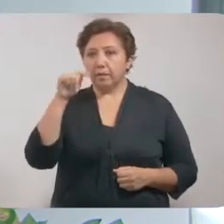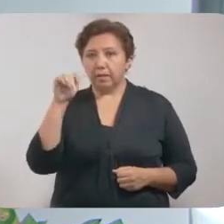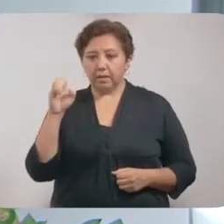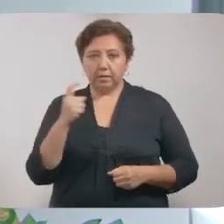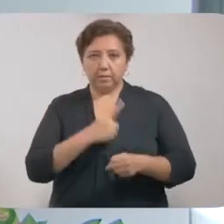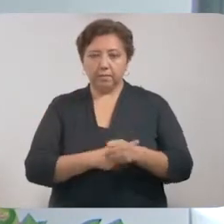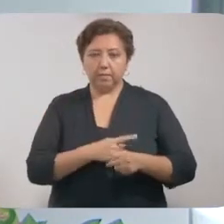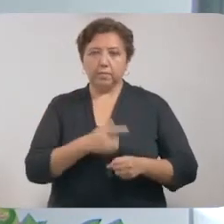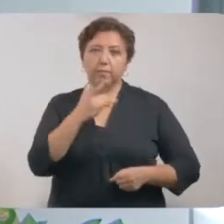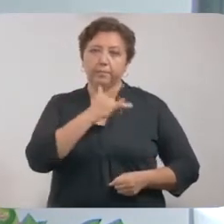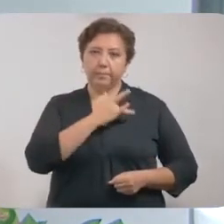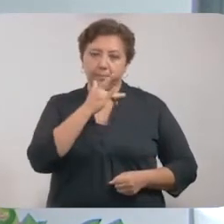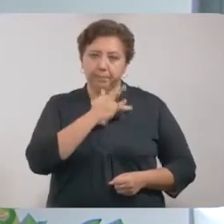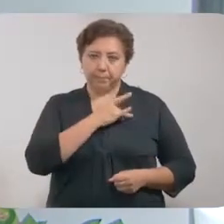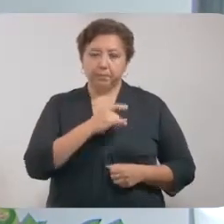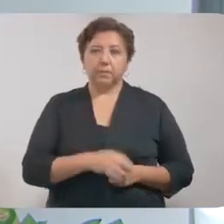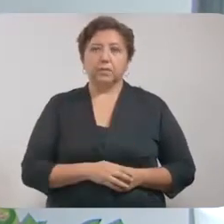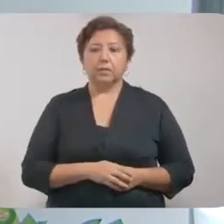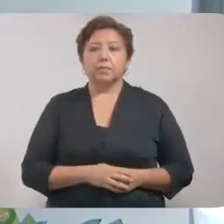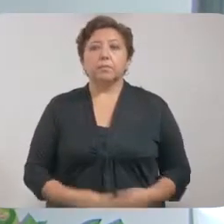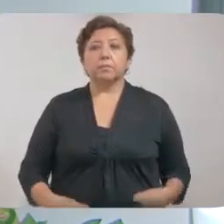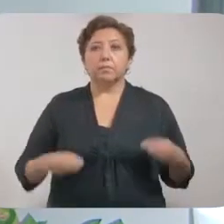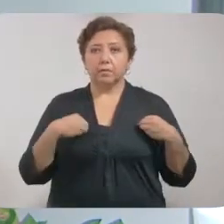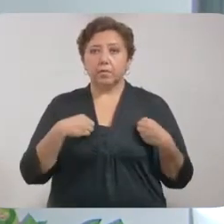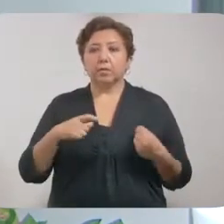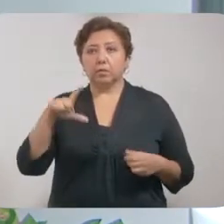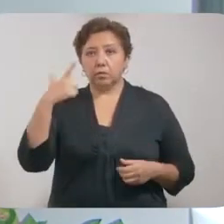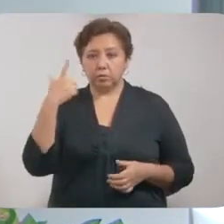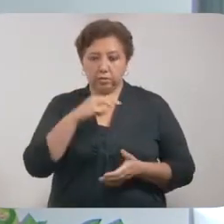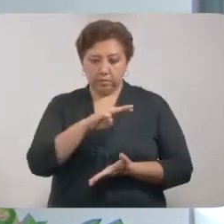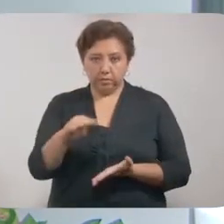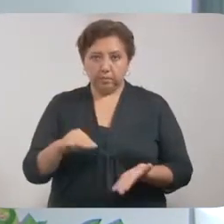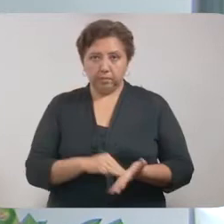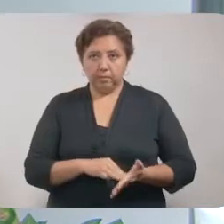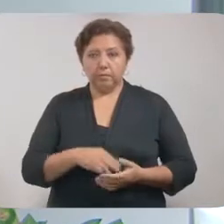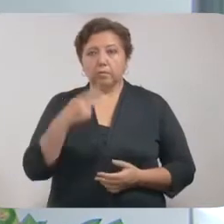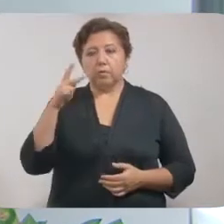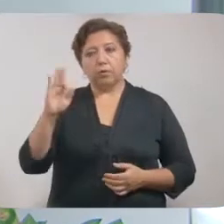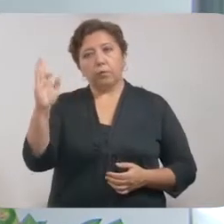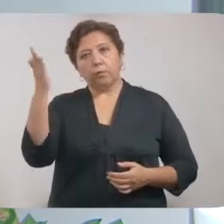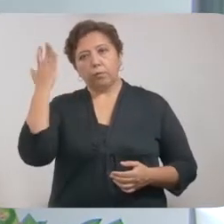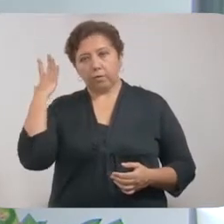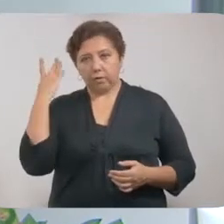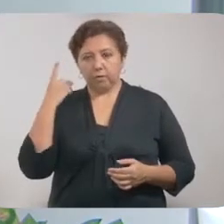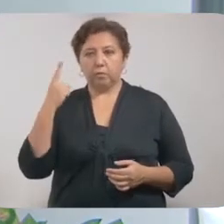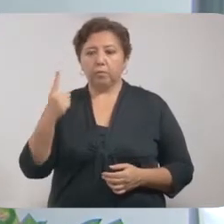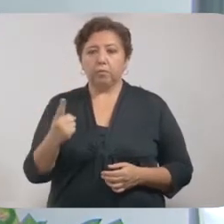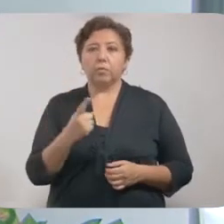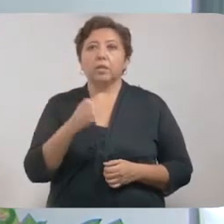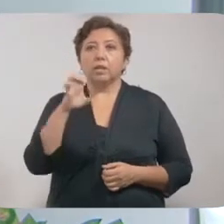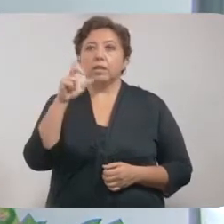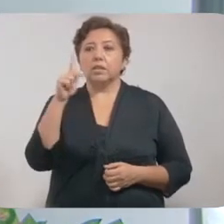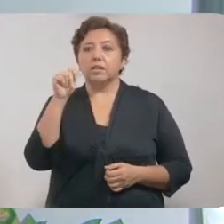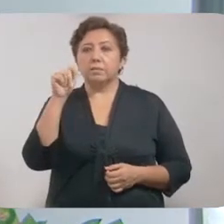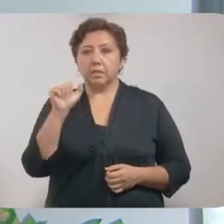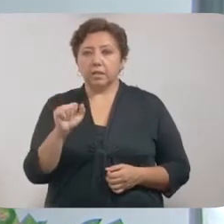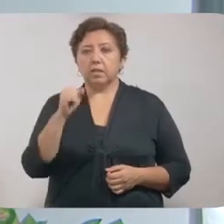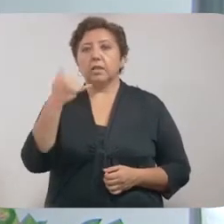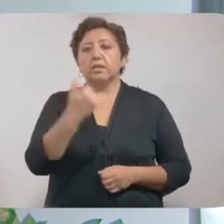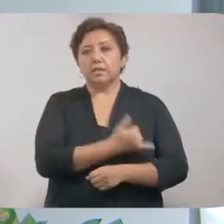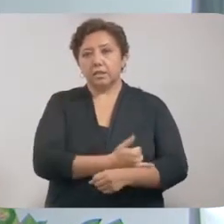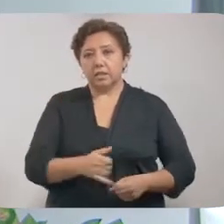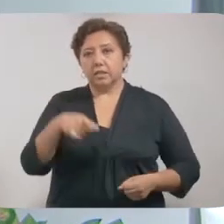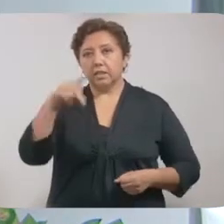y enfermedad cardíaca. Residían 12 de ellos en Mérida, 2 eran foráneos, 1 era de Espita, 1 de